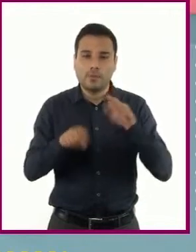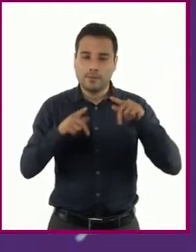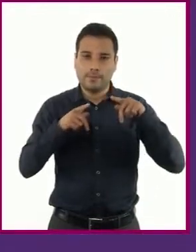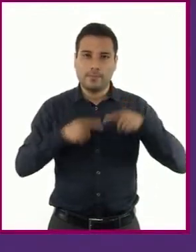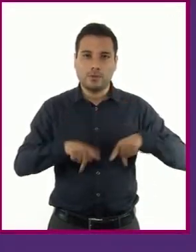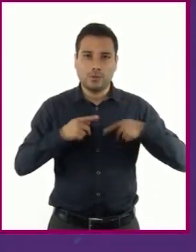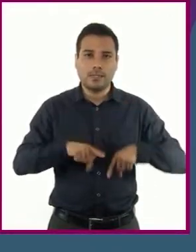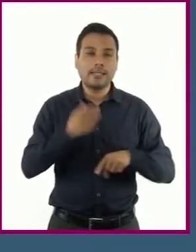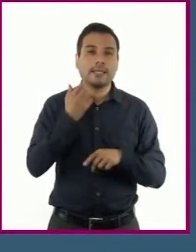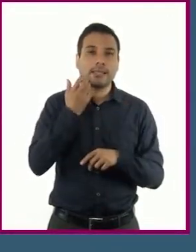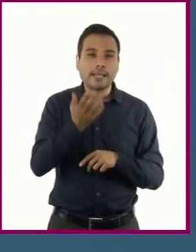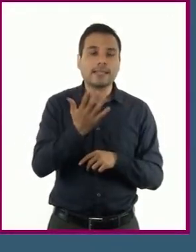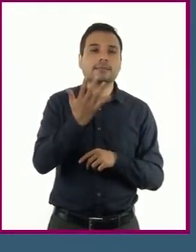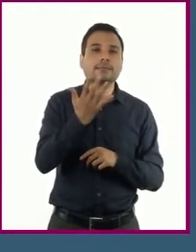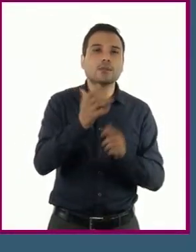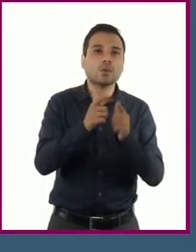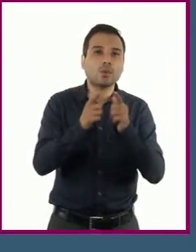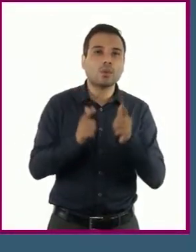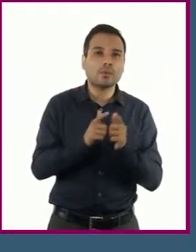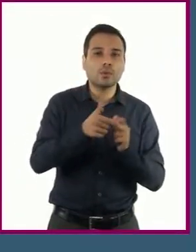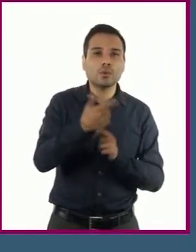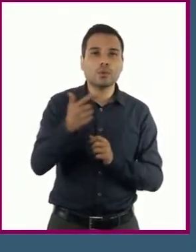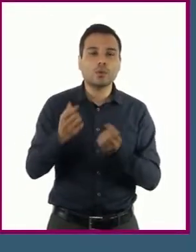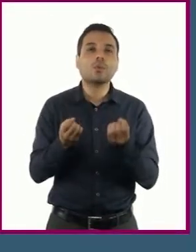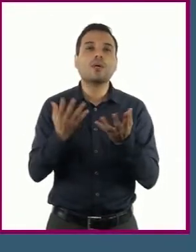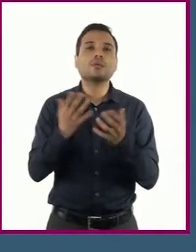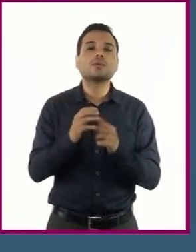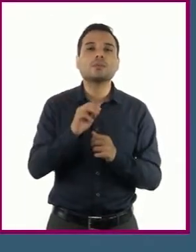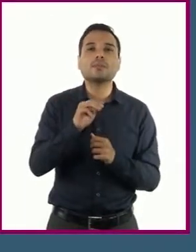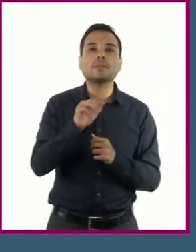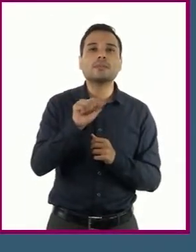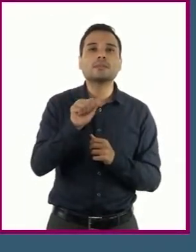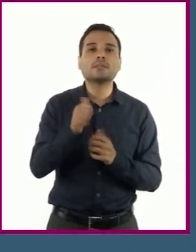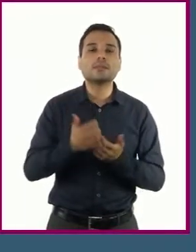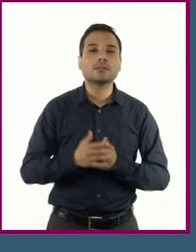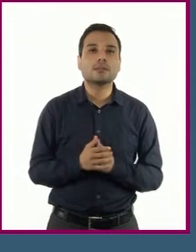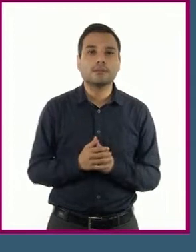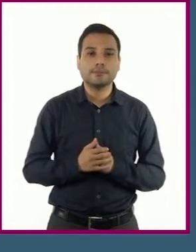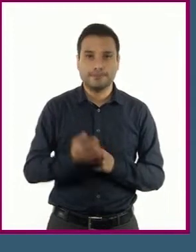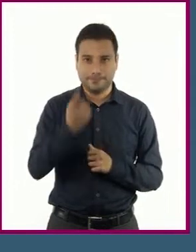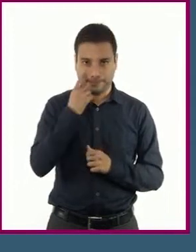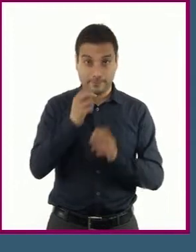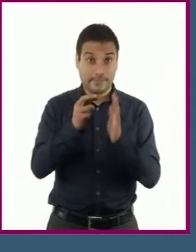5 docenas? El factor de conversión o regla de 3 que